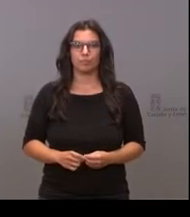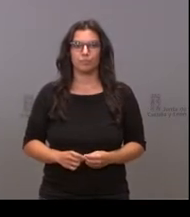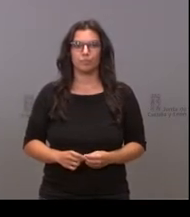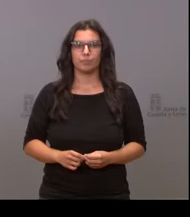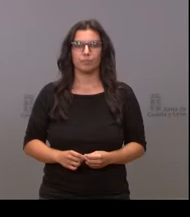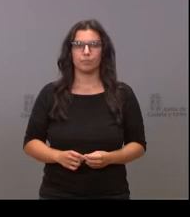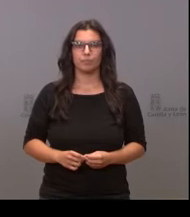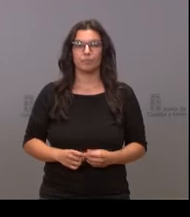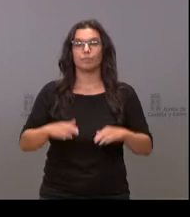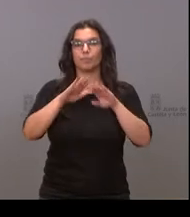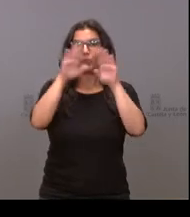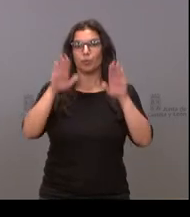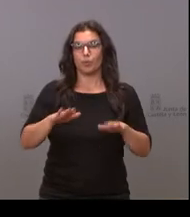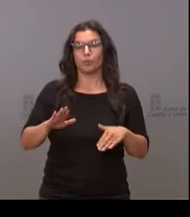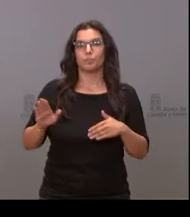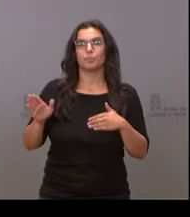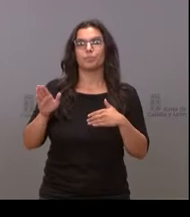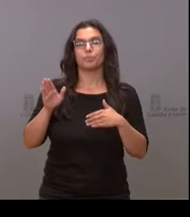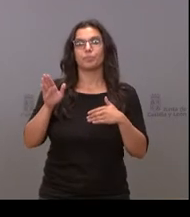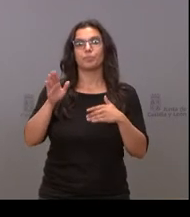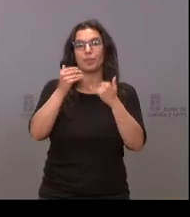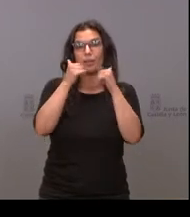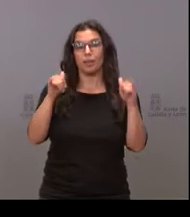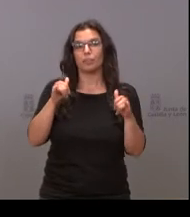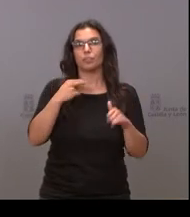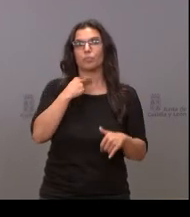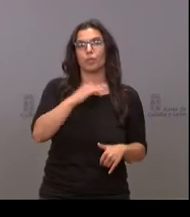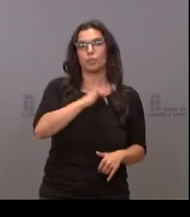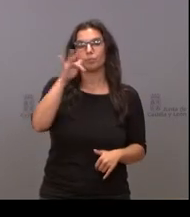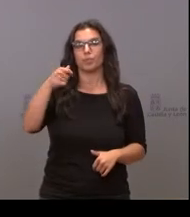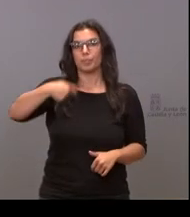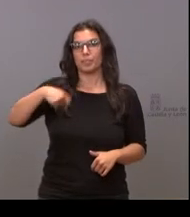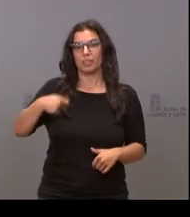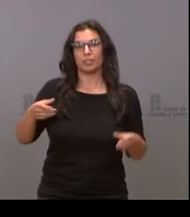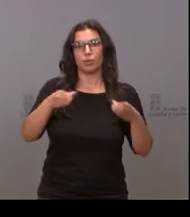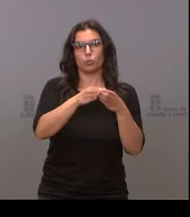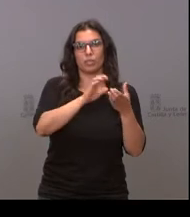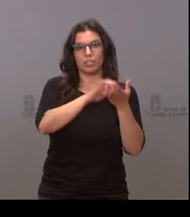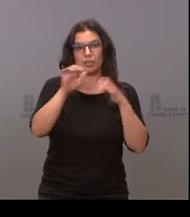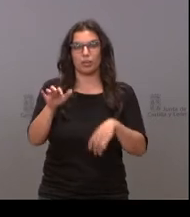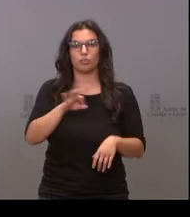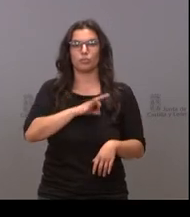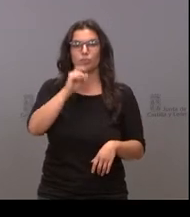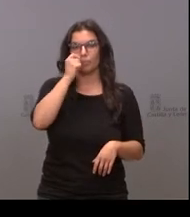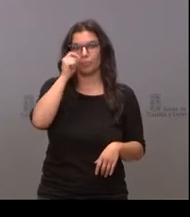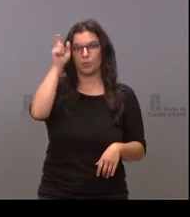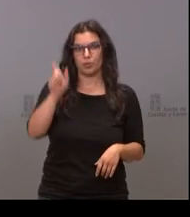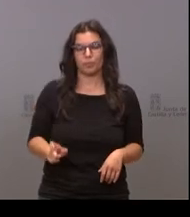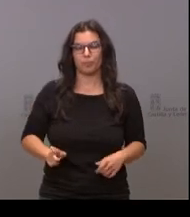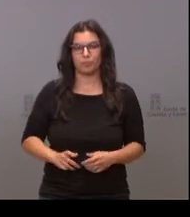para finalizar este acto contamos con la intervención del presidente de la junta de castilla y léon don alfonso fernández